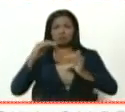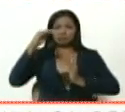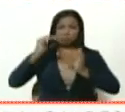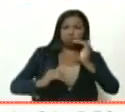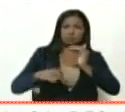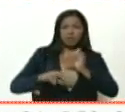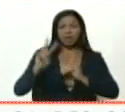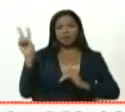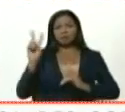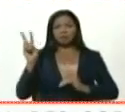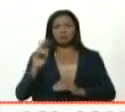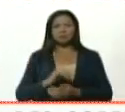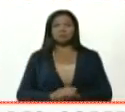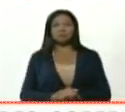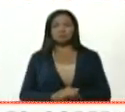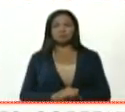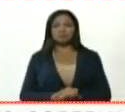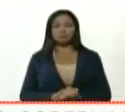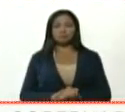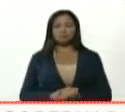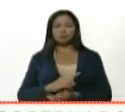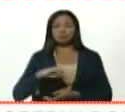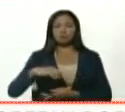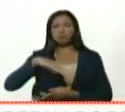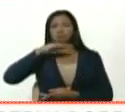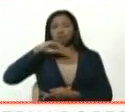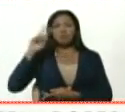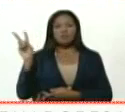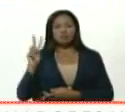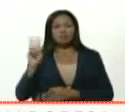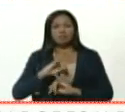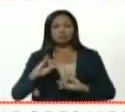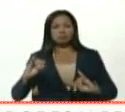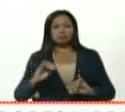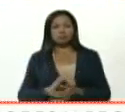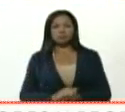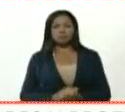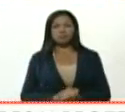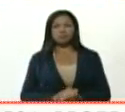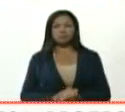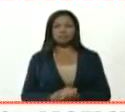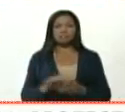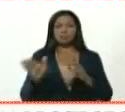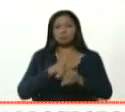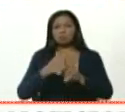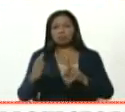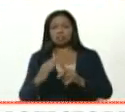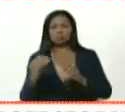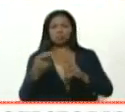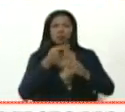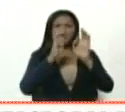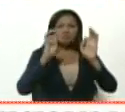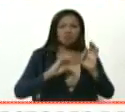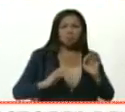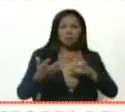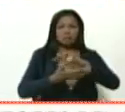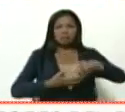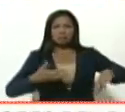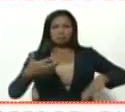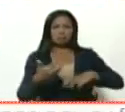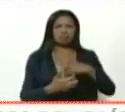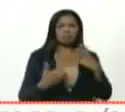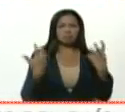desestabilizar a Venezuela, para llenar de violencia a Venezuela, para escalar un conflicto de